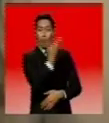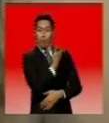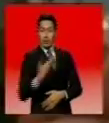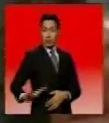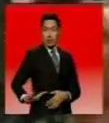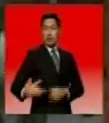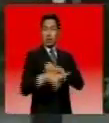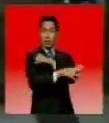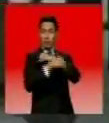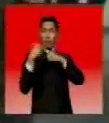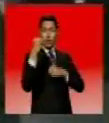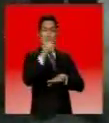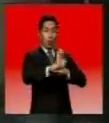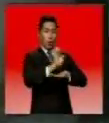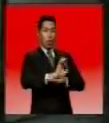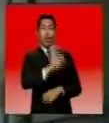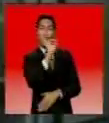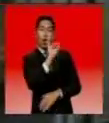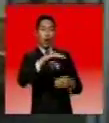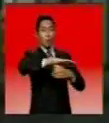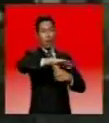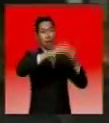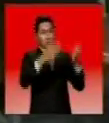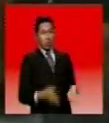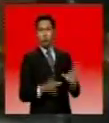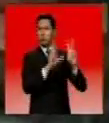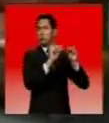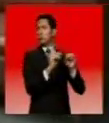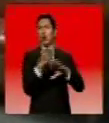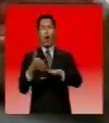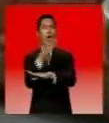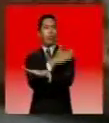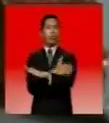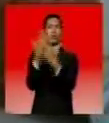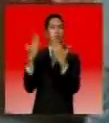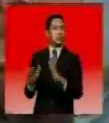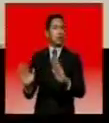Petroecuador, embajador o fiscal general. Daniel Montalvo, Gama Noticias.